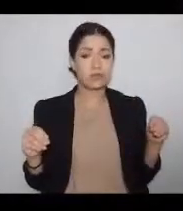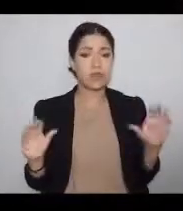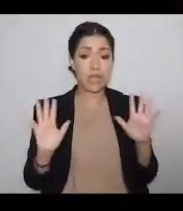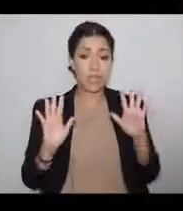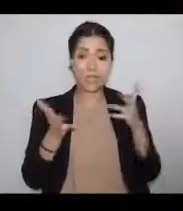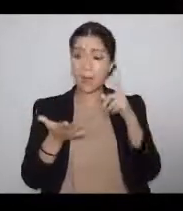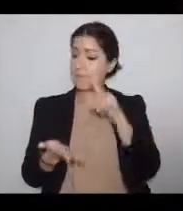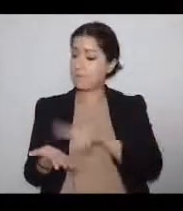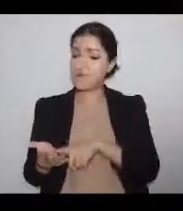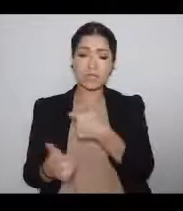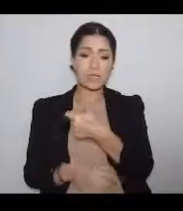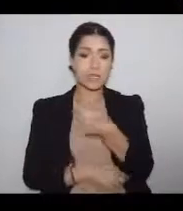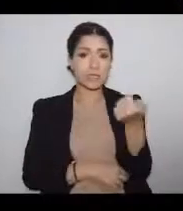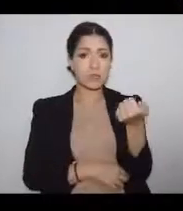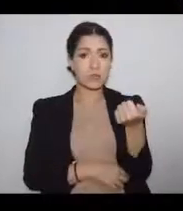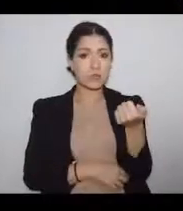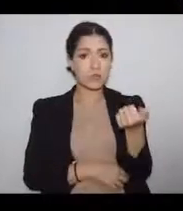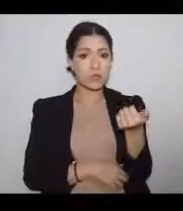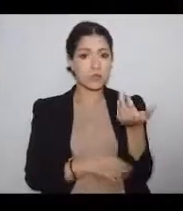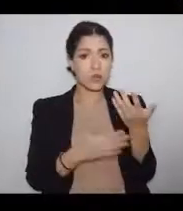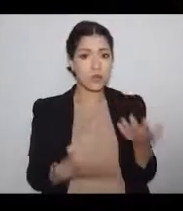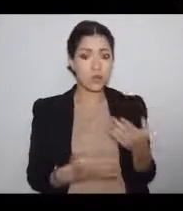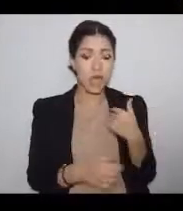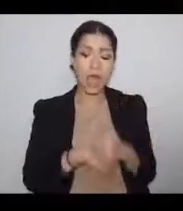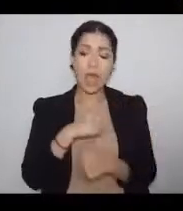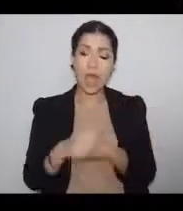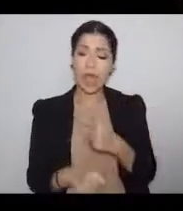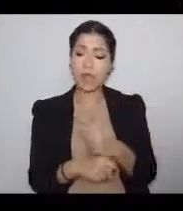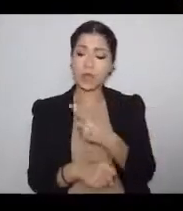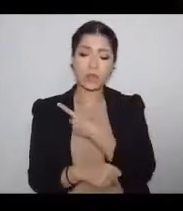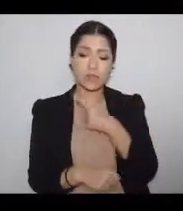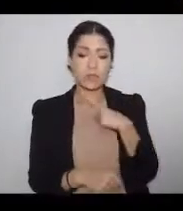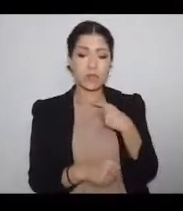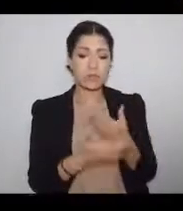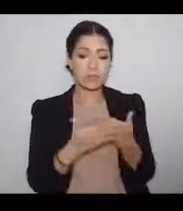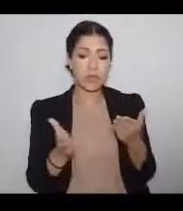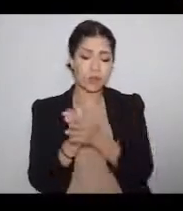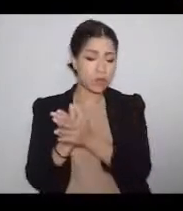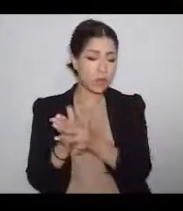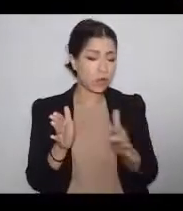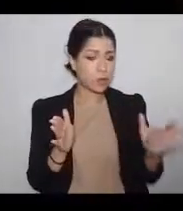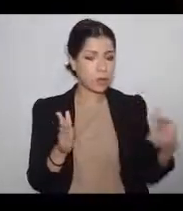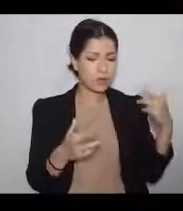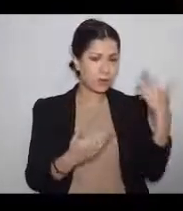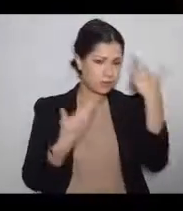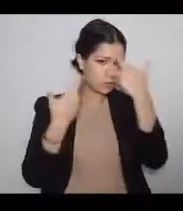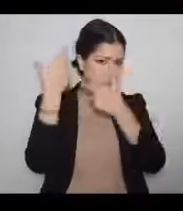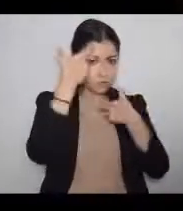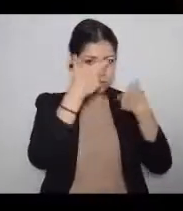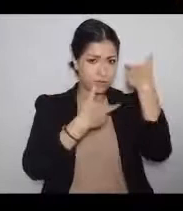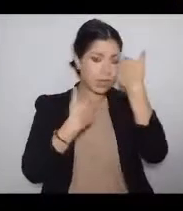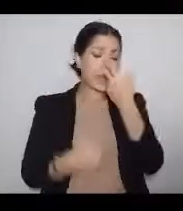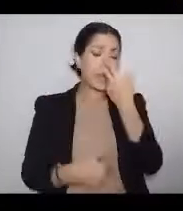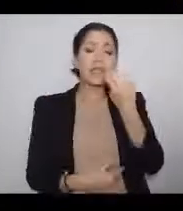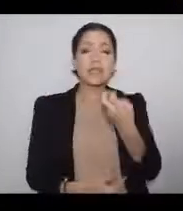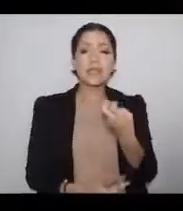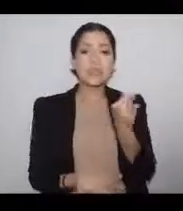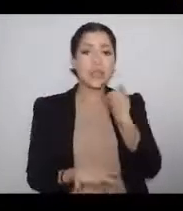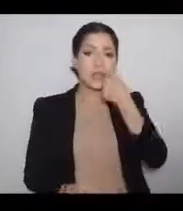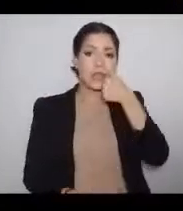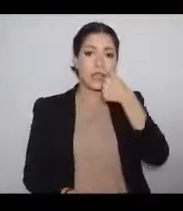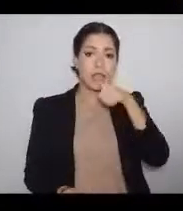en 1600. Fecha redonda. Año para recapacitar. Explica que tu carta se debió más a